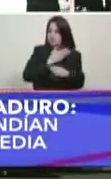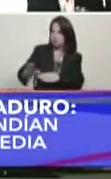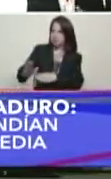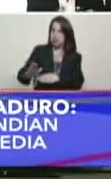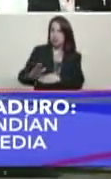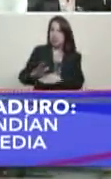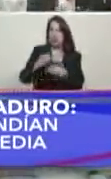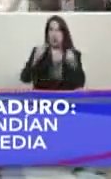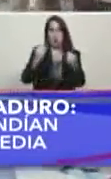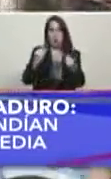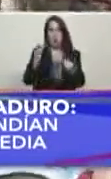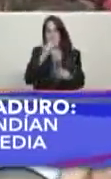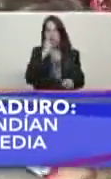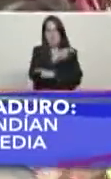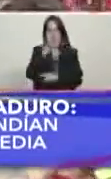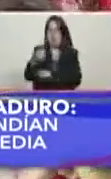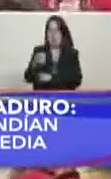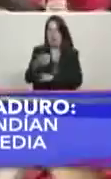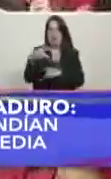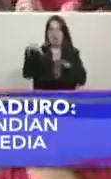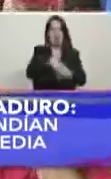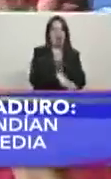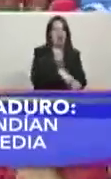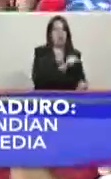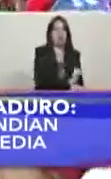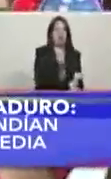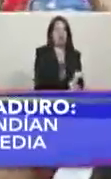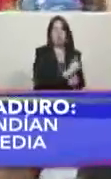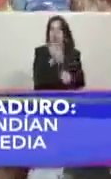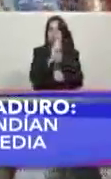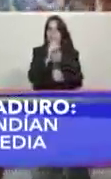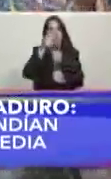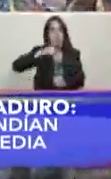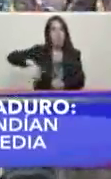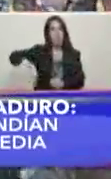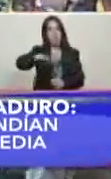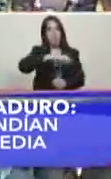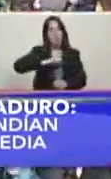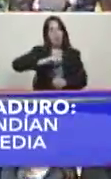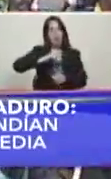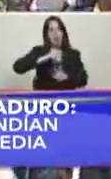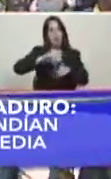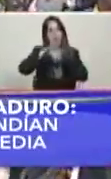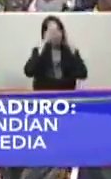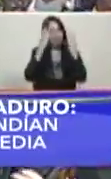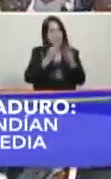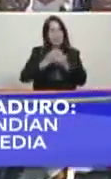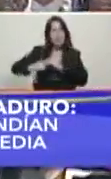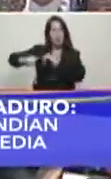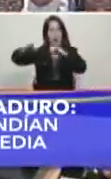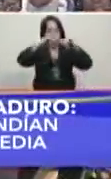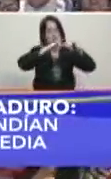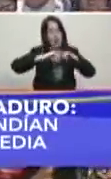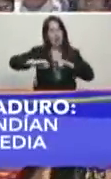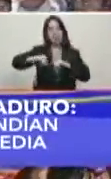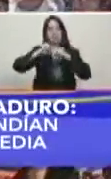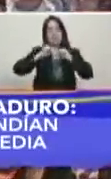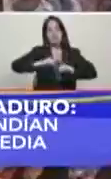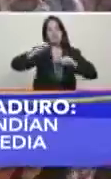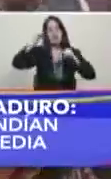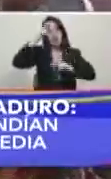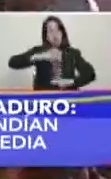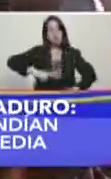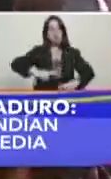mundo sin amos y esclavos un mundo de pueblos iguales y libres un mundo de dignidad de